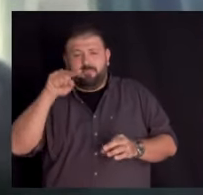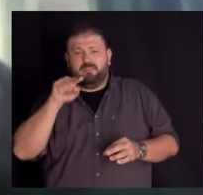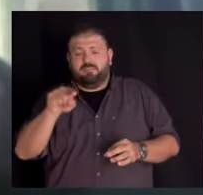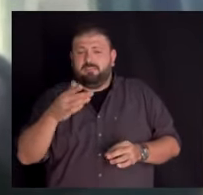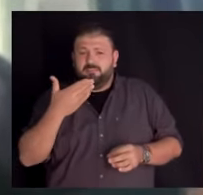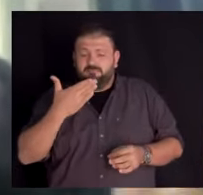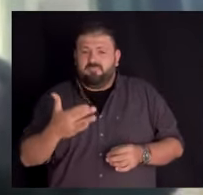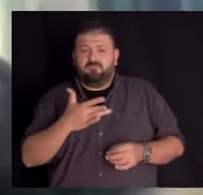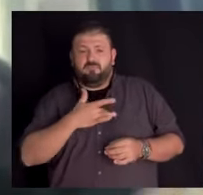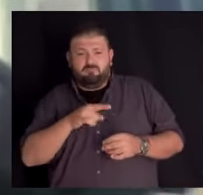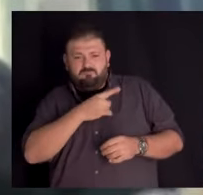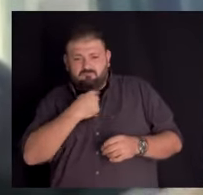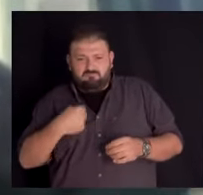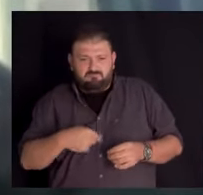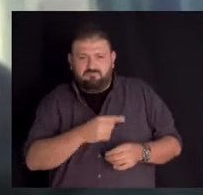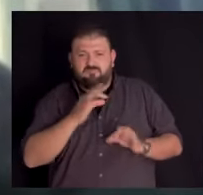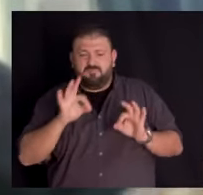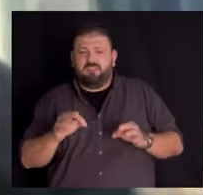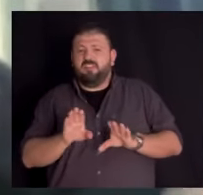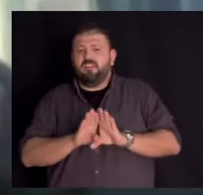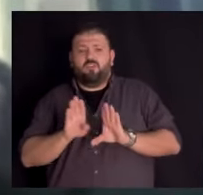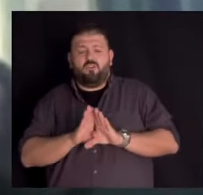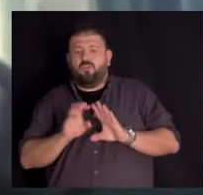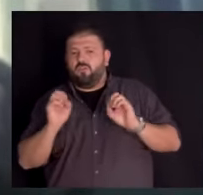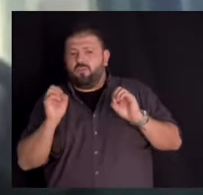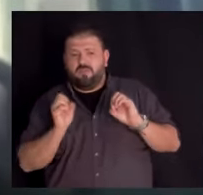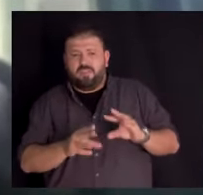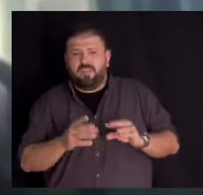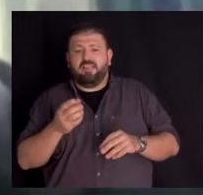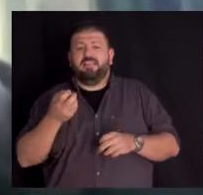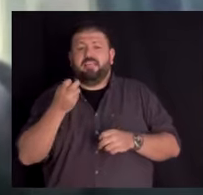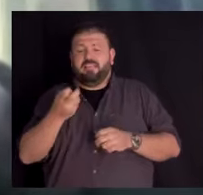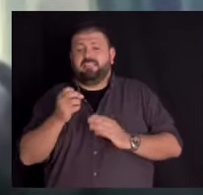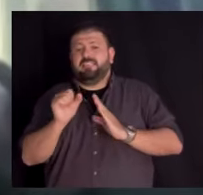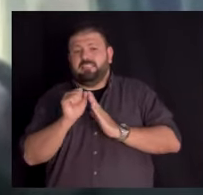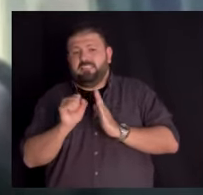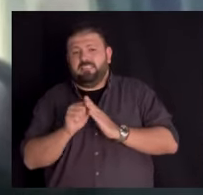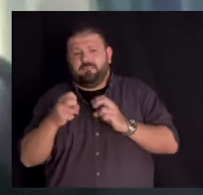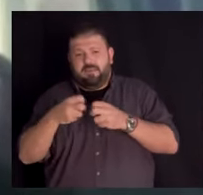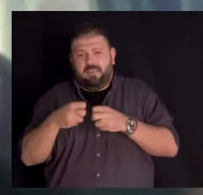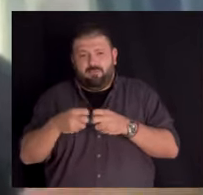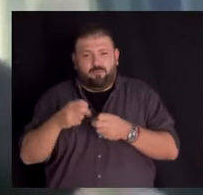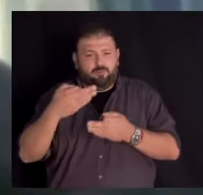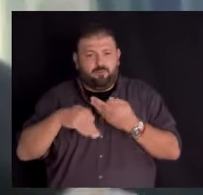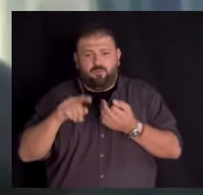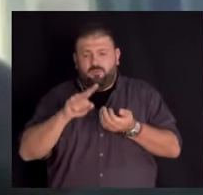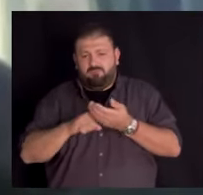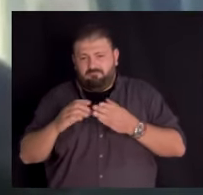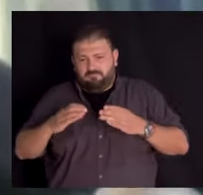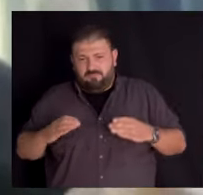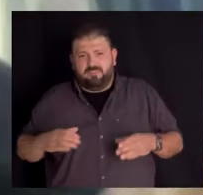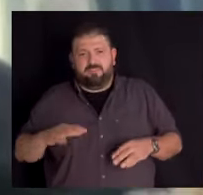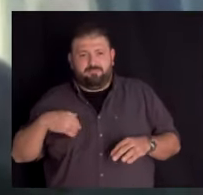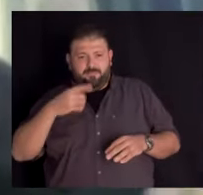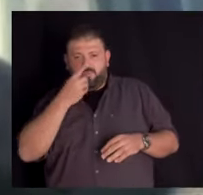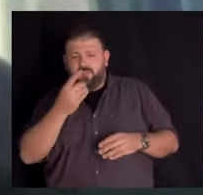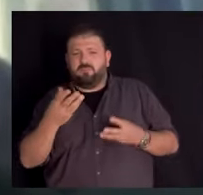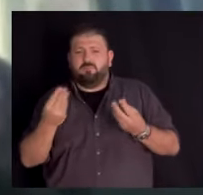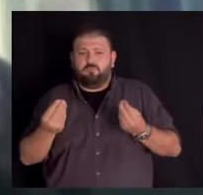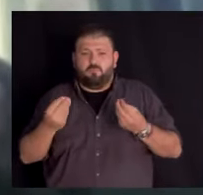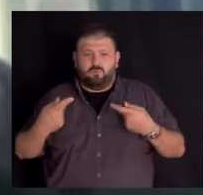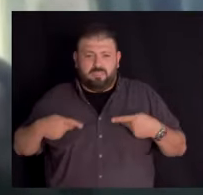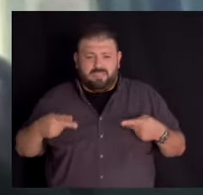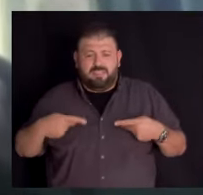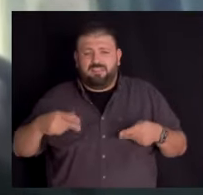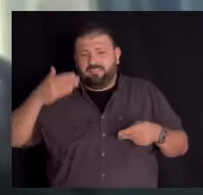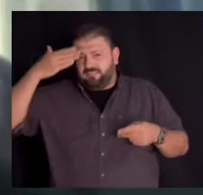y no nos deja atrás nuestro tema de hoy, el sistema nervioso, ¿sí? Le mencionaba ya hace un rato que mucha gente ahorita por